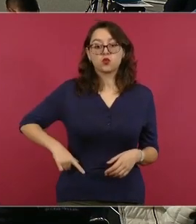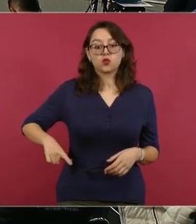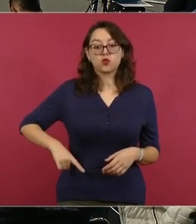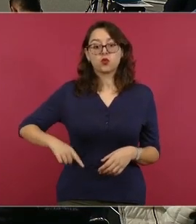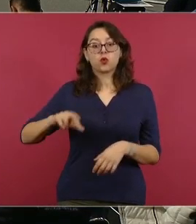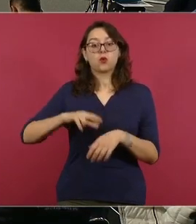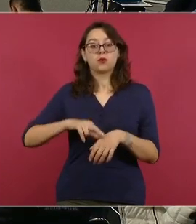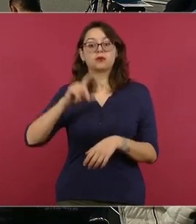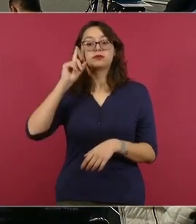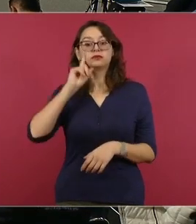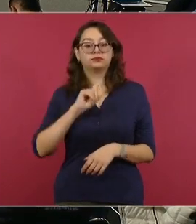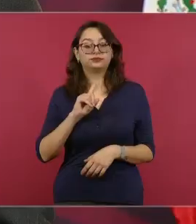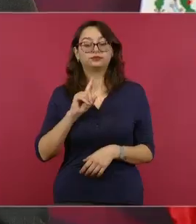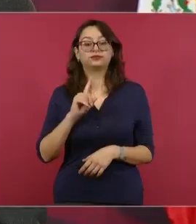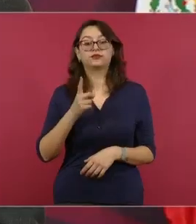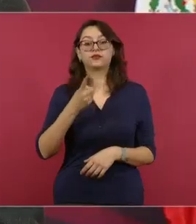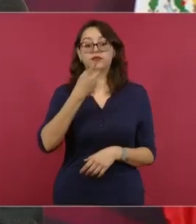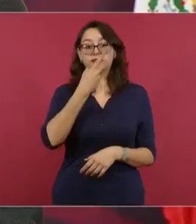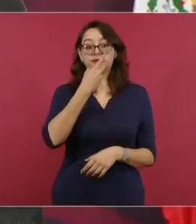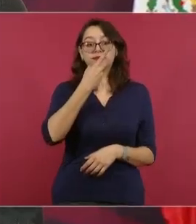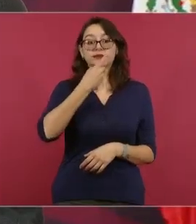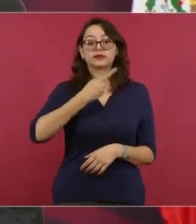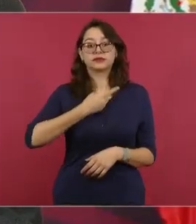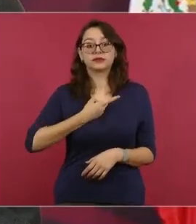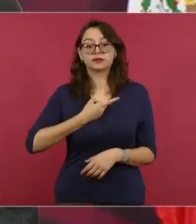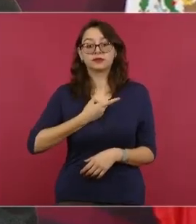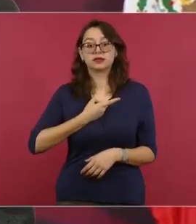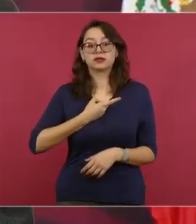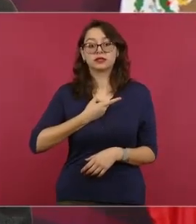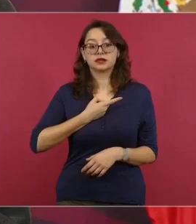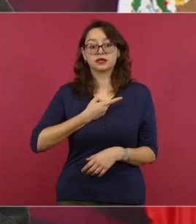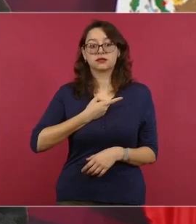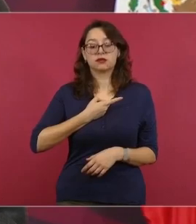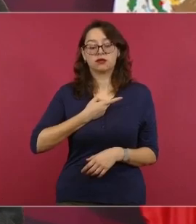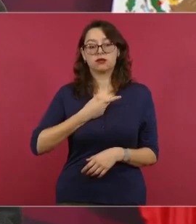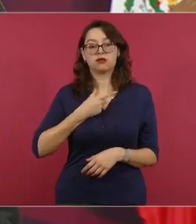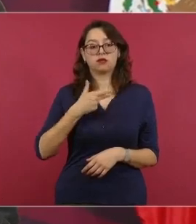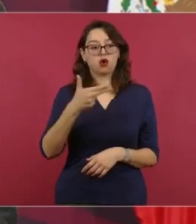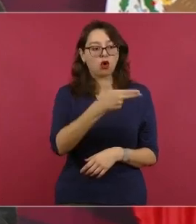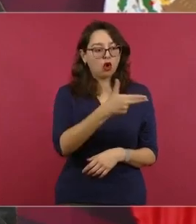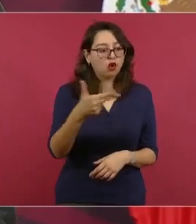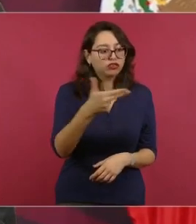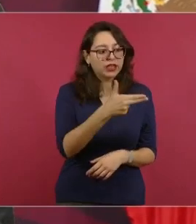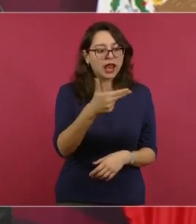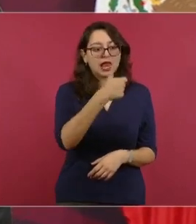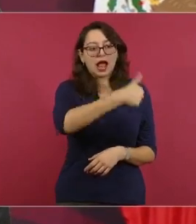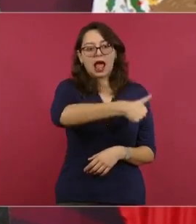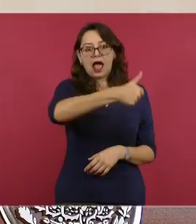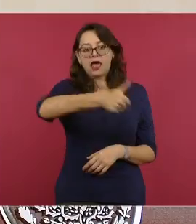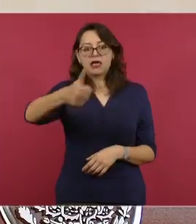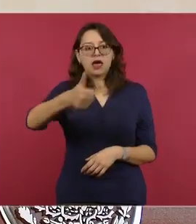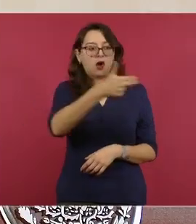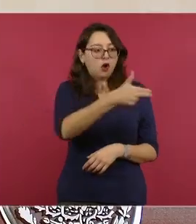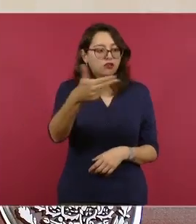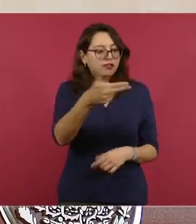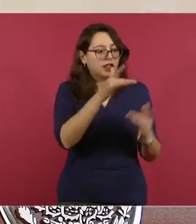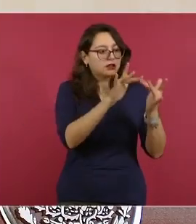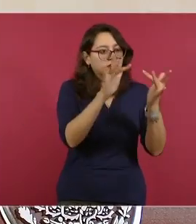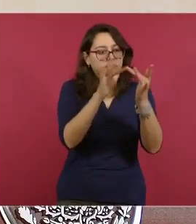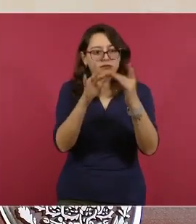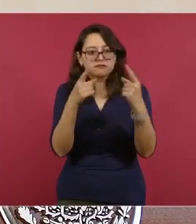con hoteleros, es que van a haber 30, 40 camiones en cada hotel